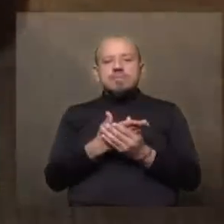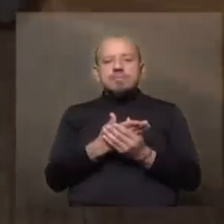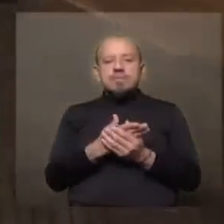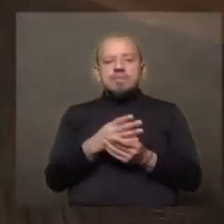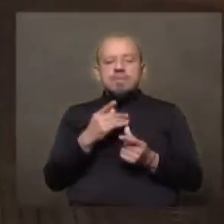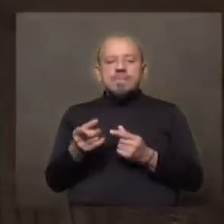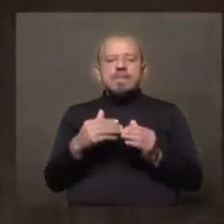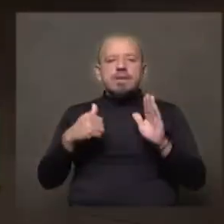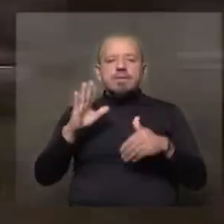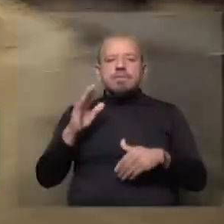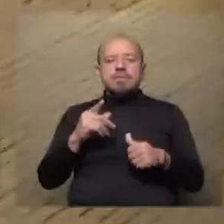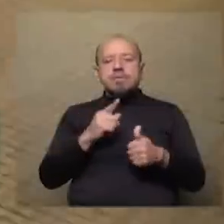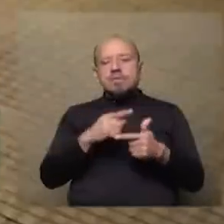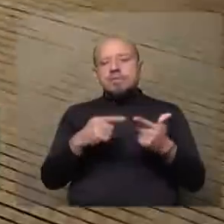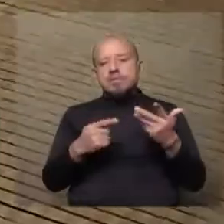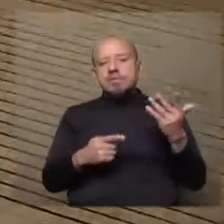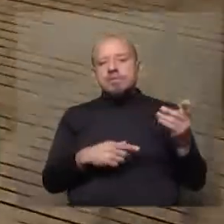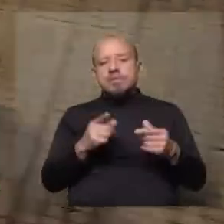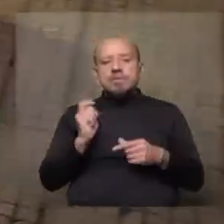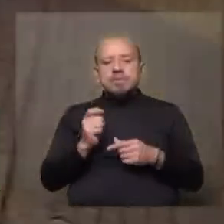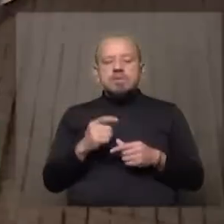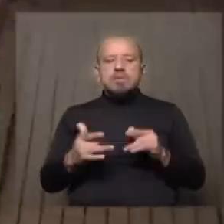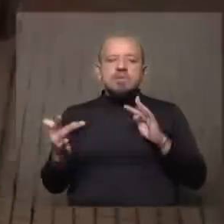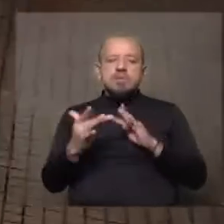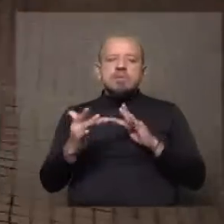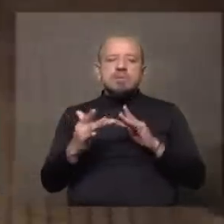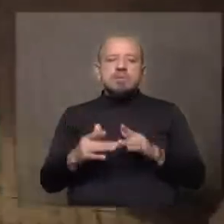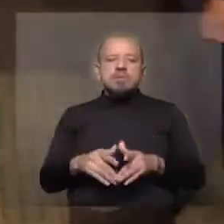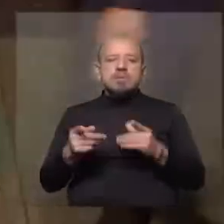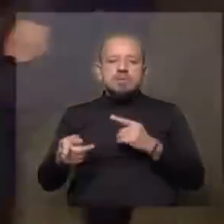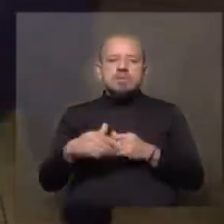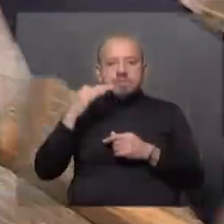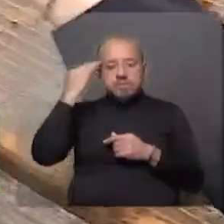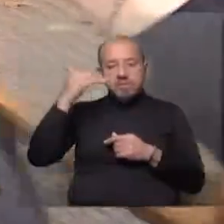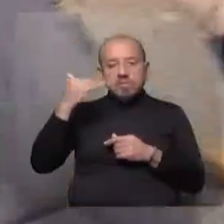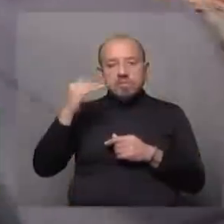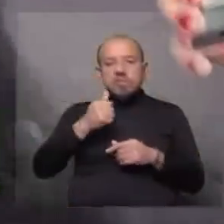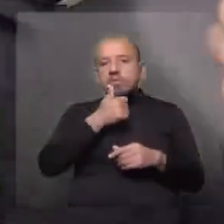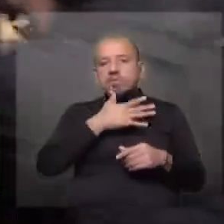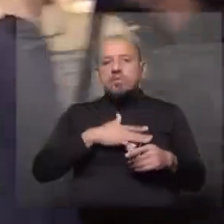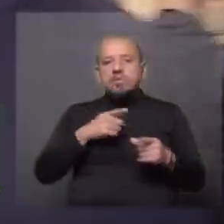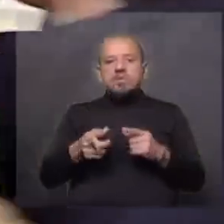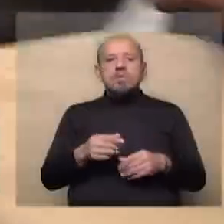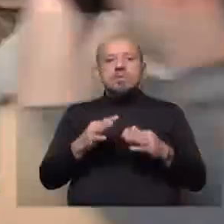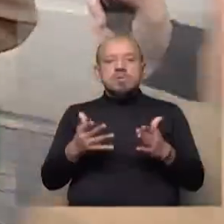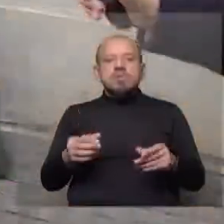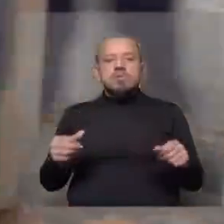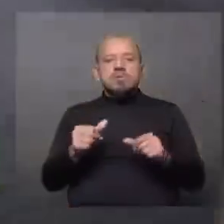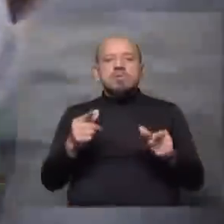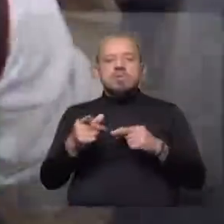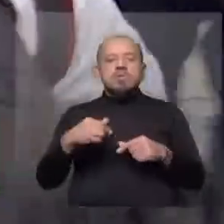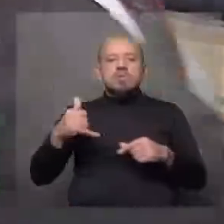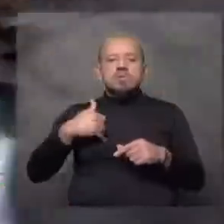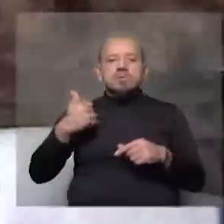surge que en la mayoría de los casos quien contactaba a los adolescentes era Sebastián mauvesin también imputado que se relacionaba con los